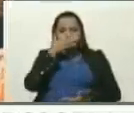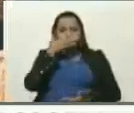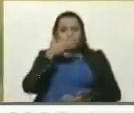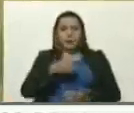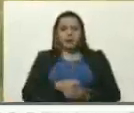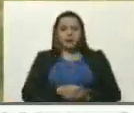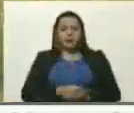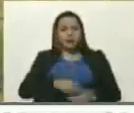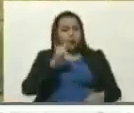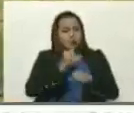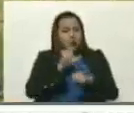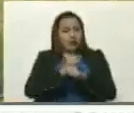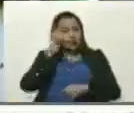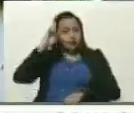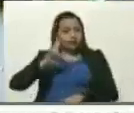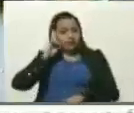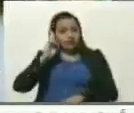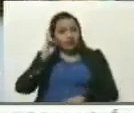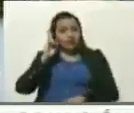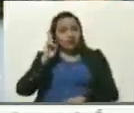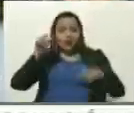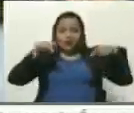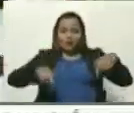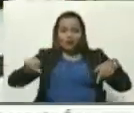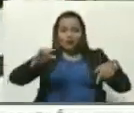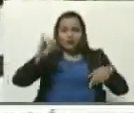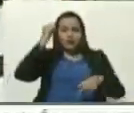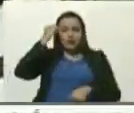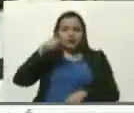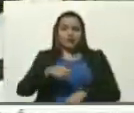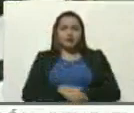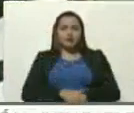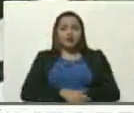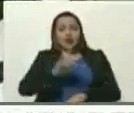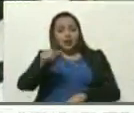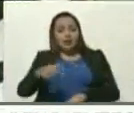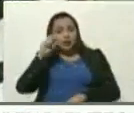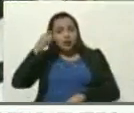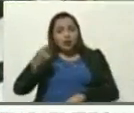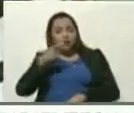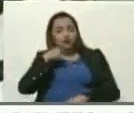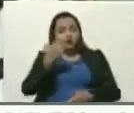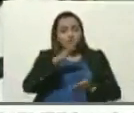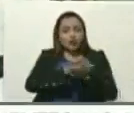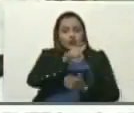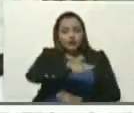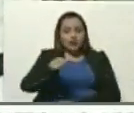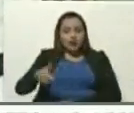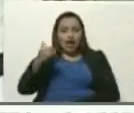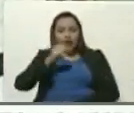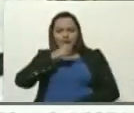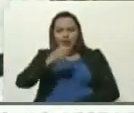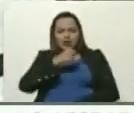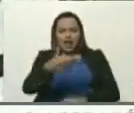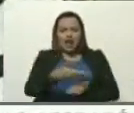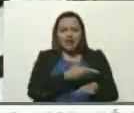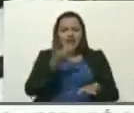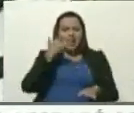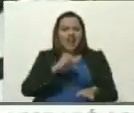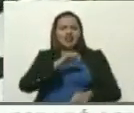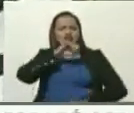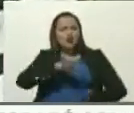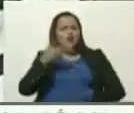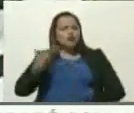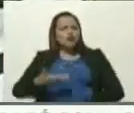mental típico de esta fecha. También recordamos a quienes partieron de este plano, dejando una herencia literaria, o